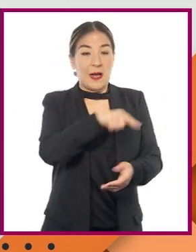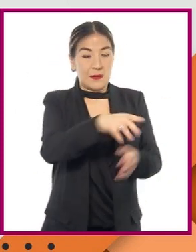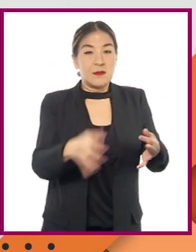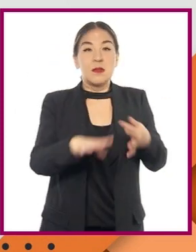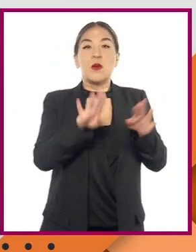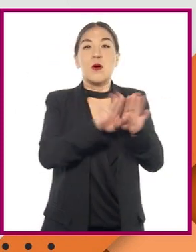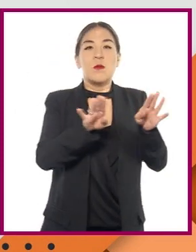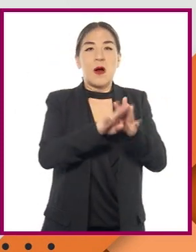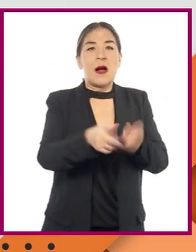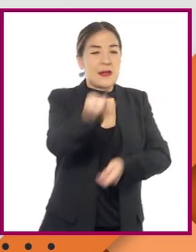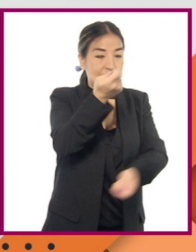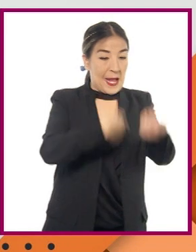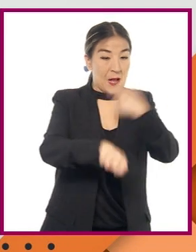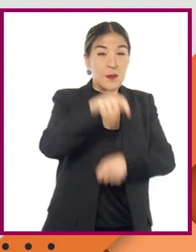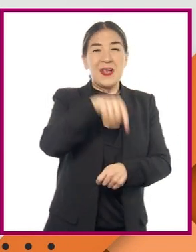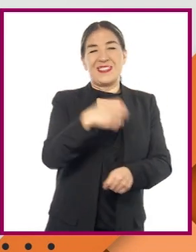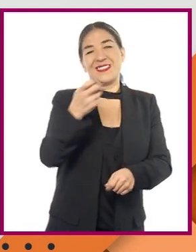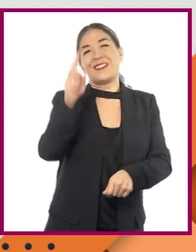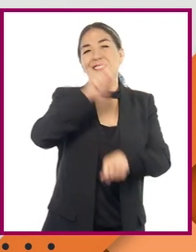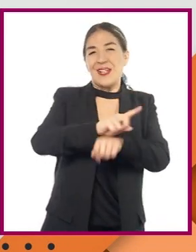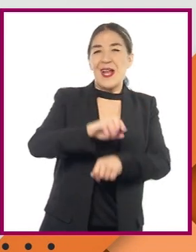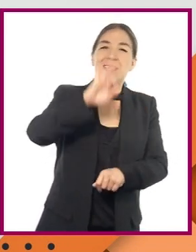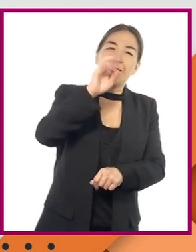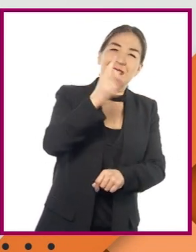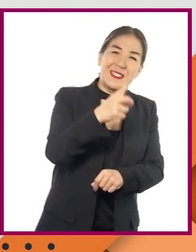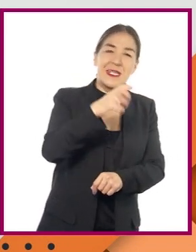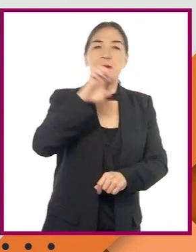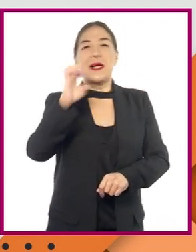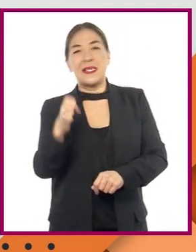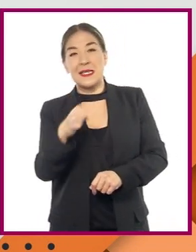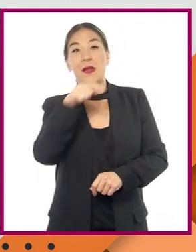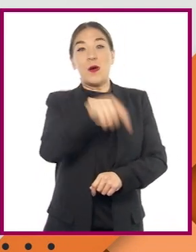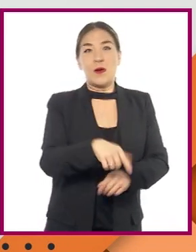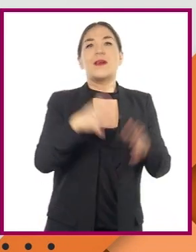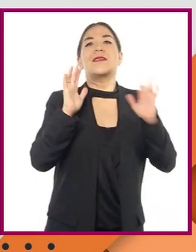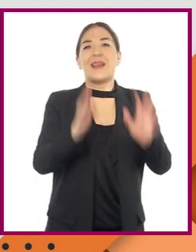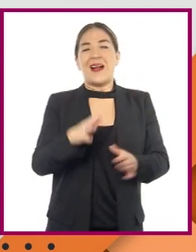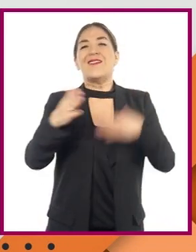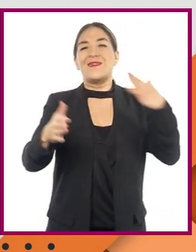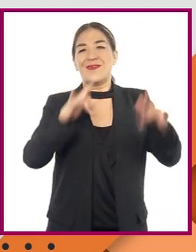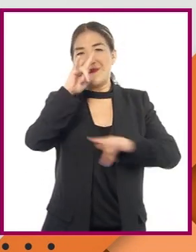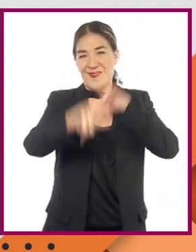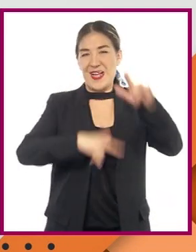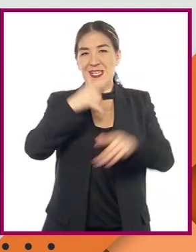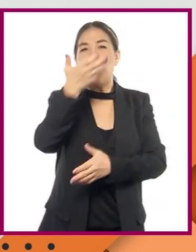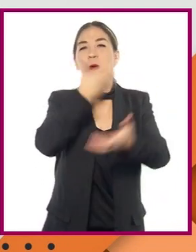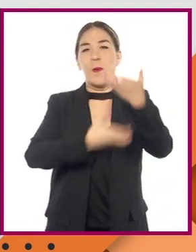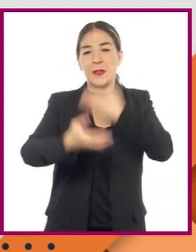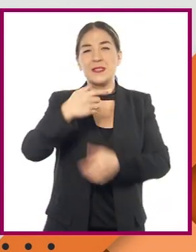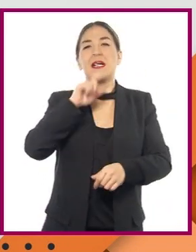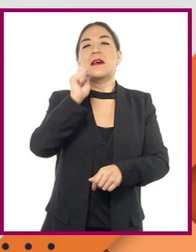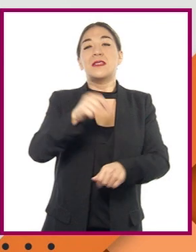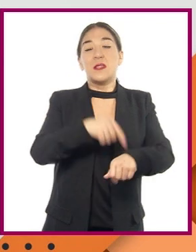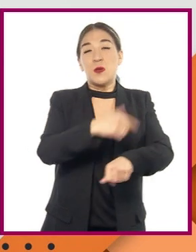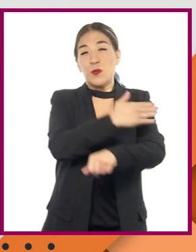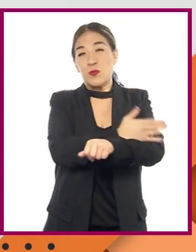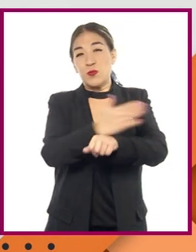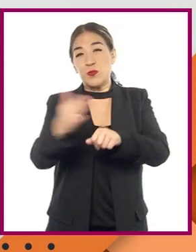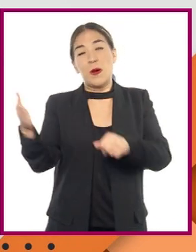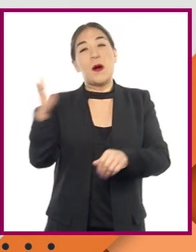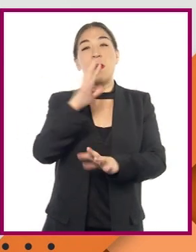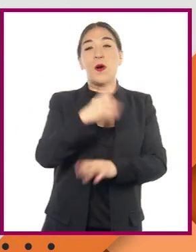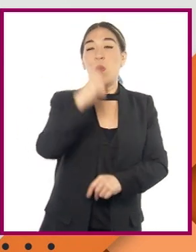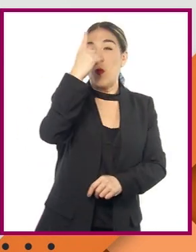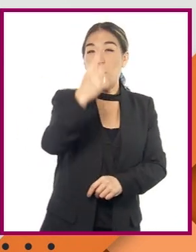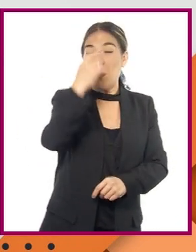galeón de Manila por diciembre o enero, se realizaba una feria comercial que duraba prácticamente un mes y